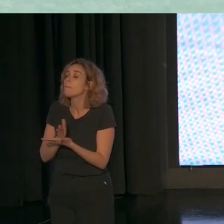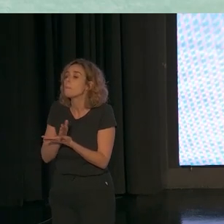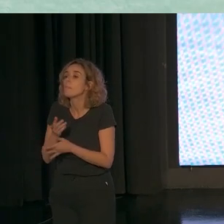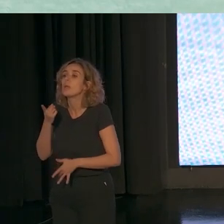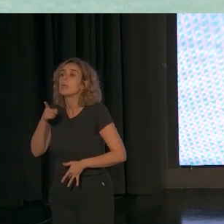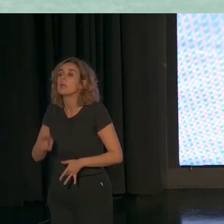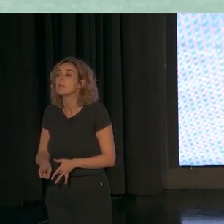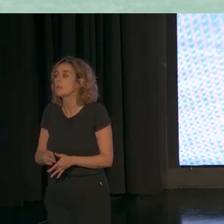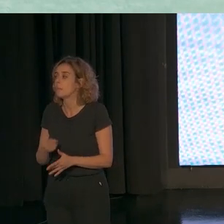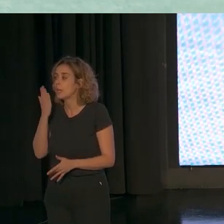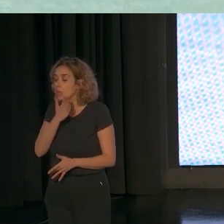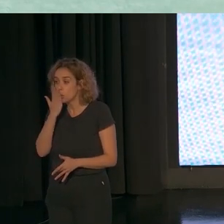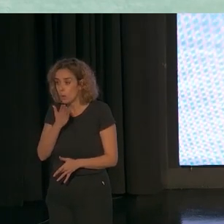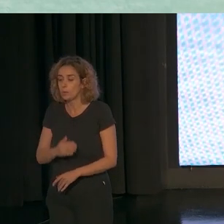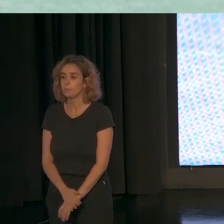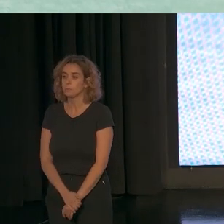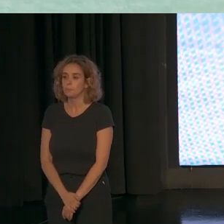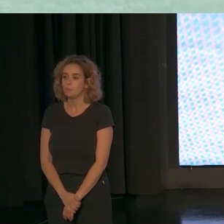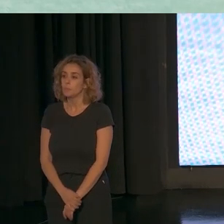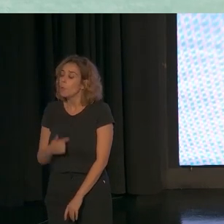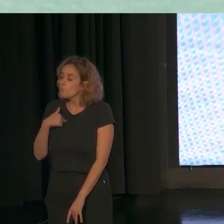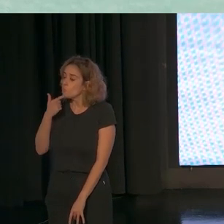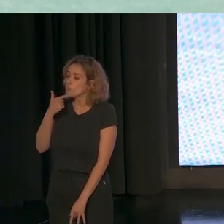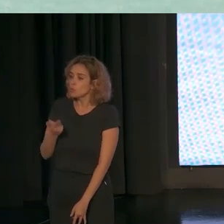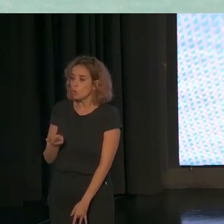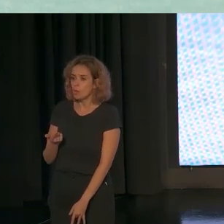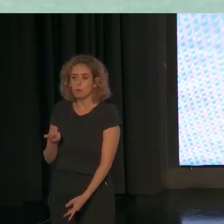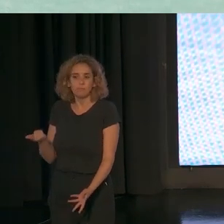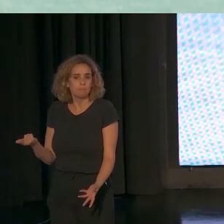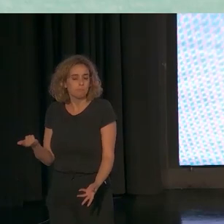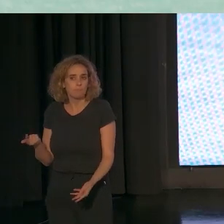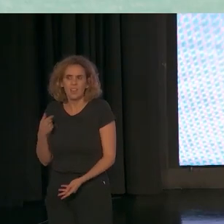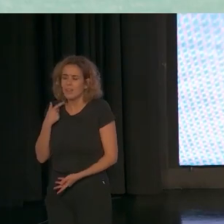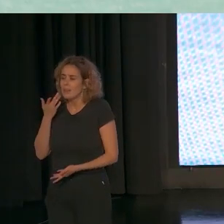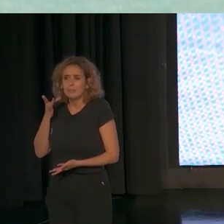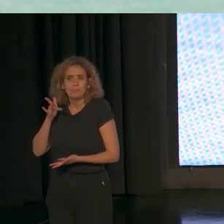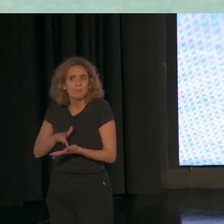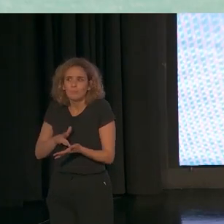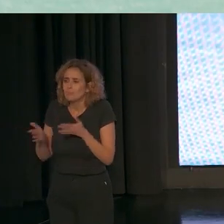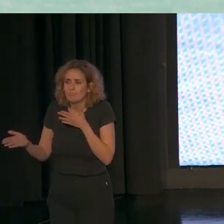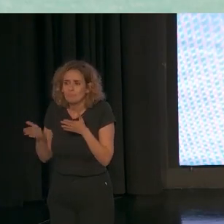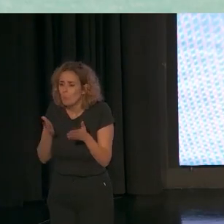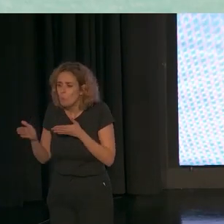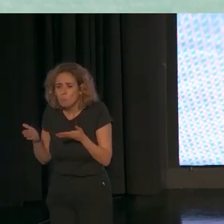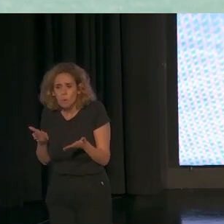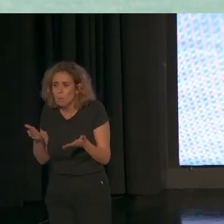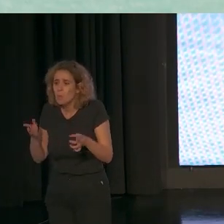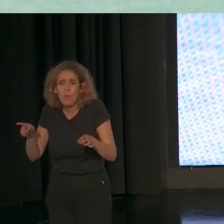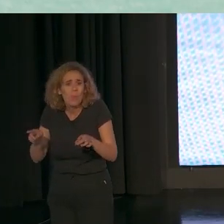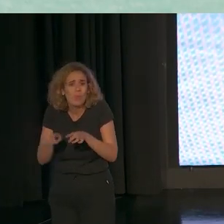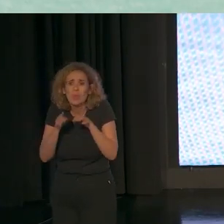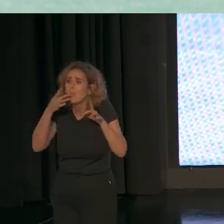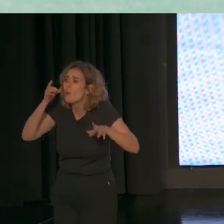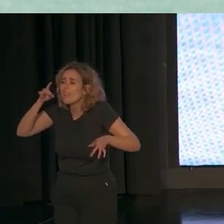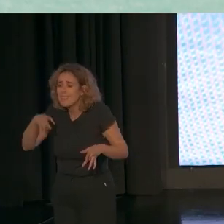también en la escuela yo digo Mira ya llega un momento en que en que sea quien sea pero que